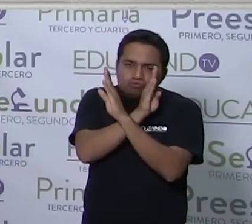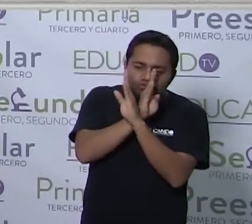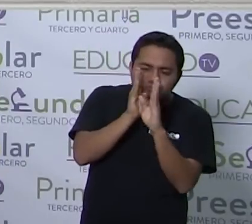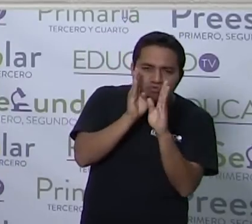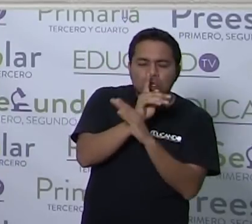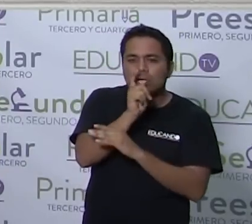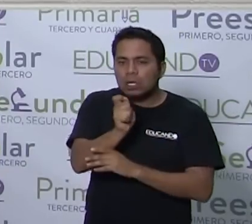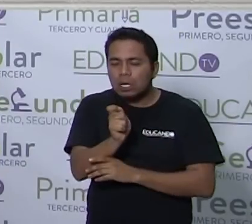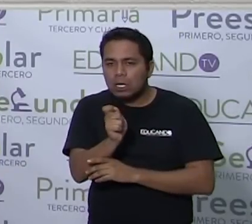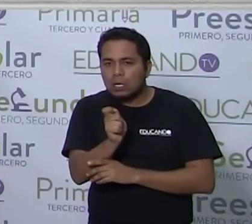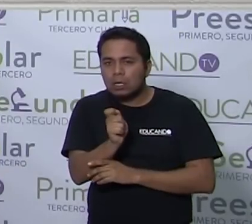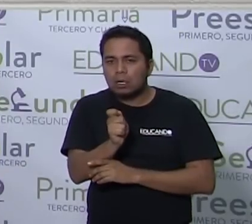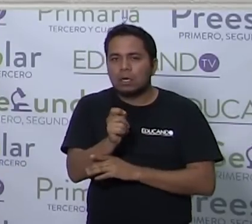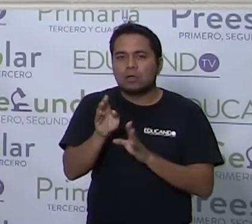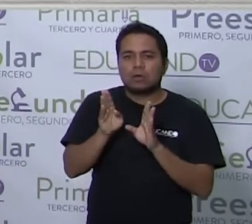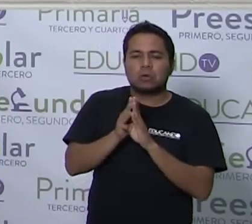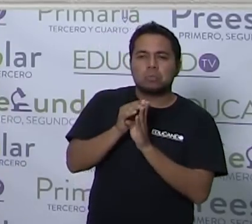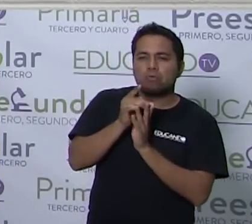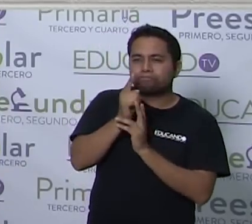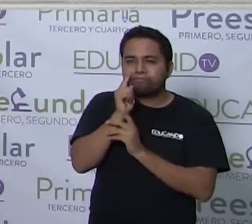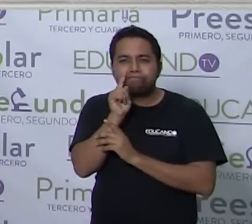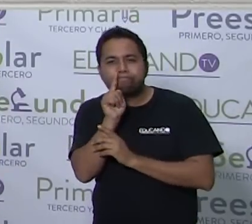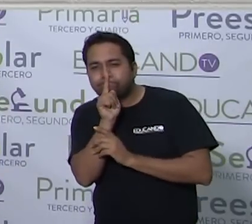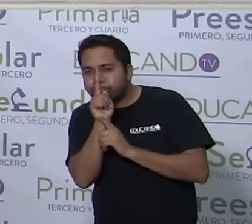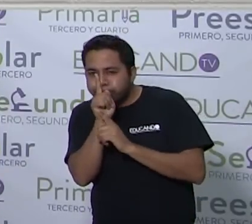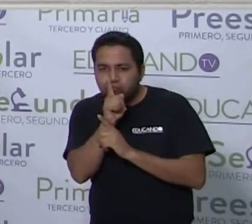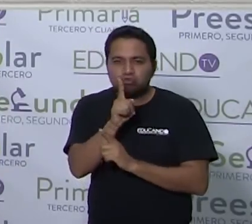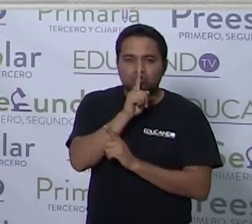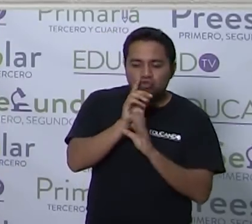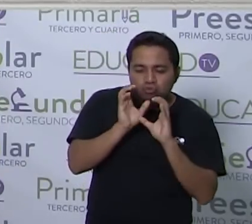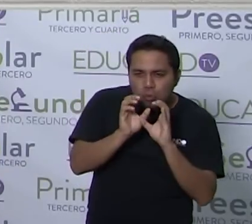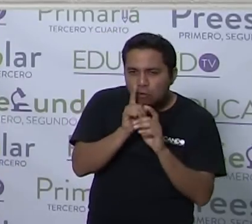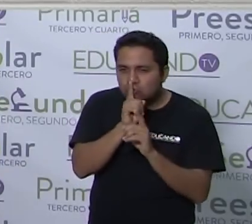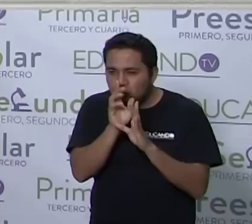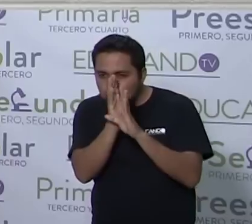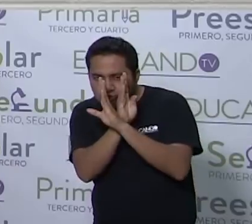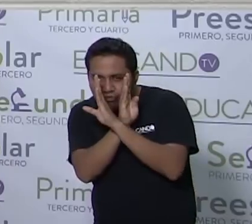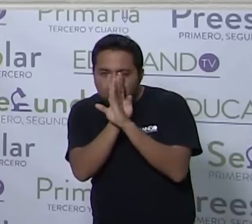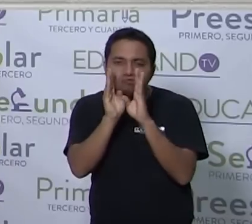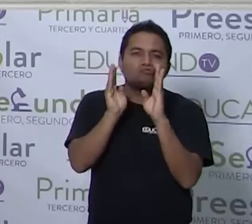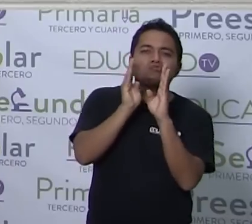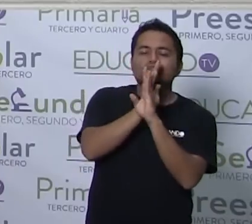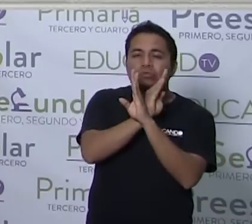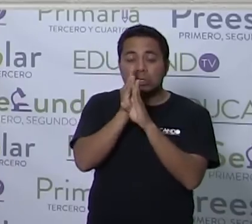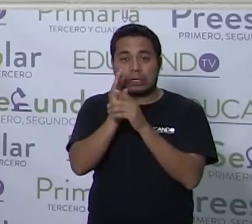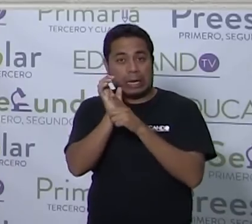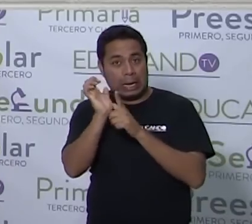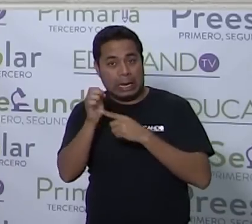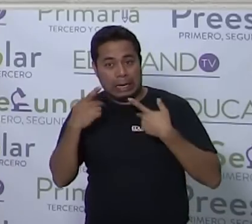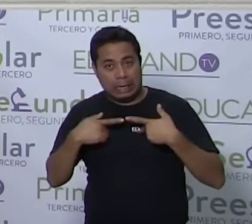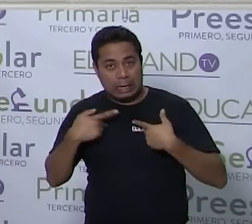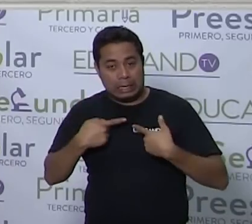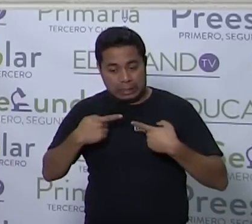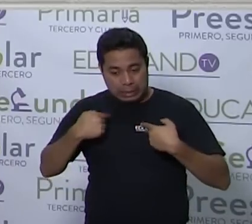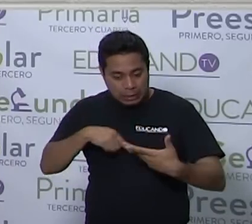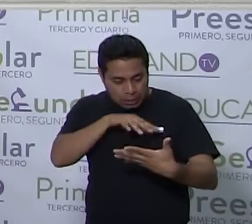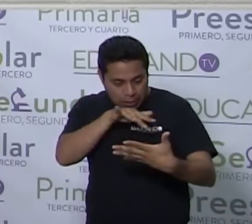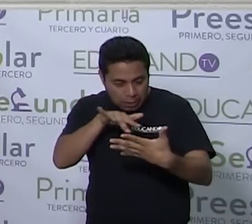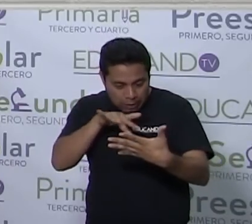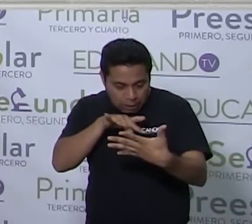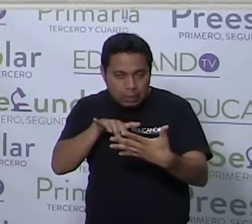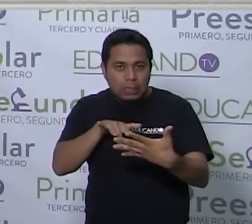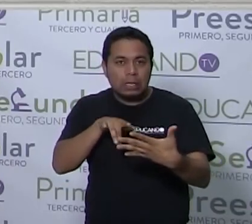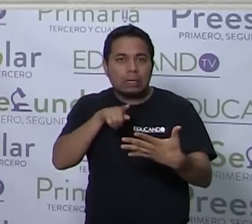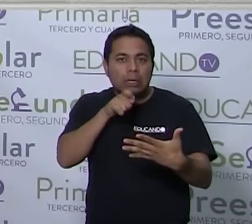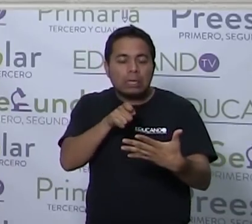sigilosamente? Que lo estaba haciendo con mucho cuidado, con mucha atención. Entonces el lector de esta descripción